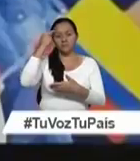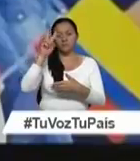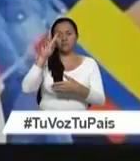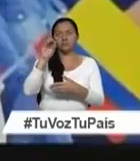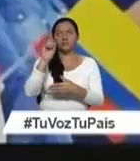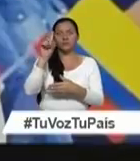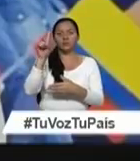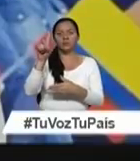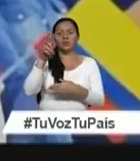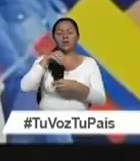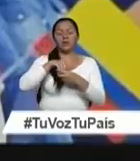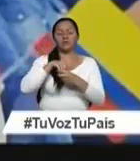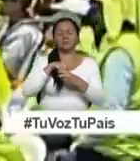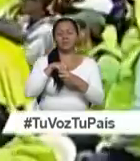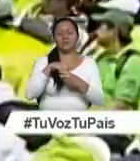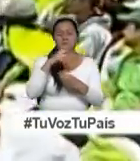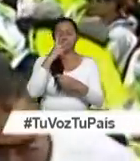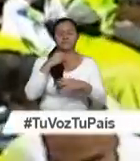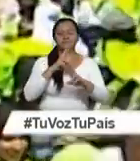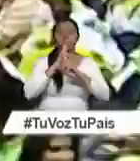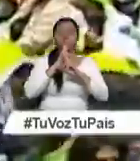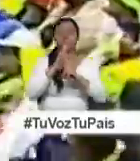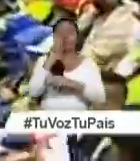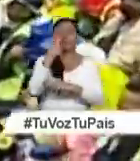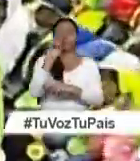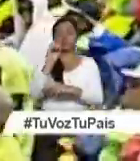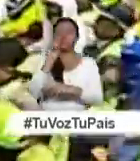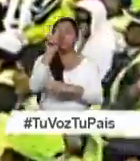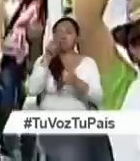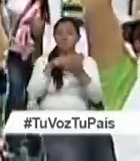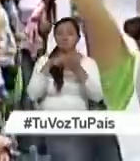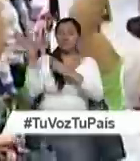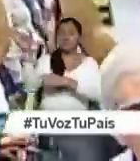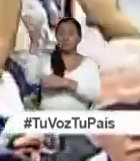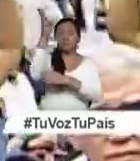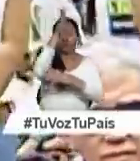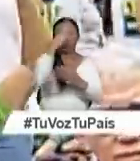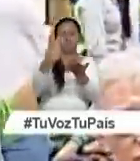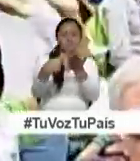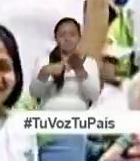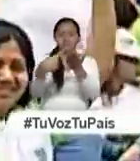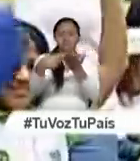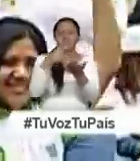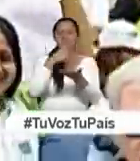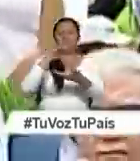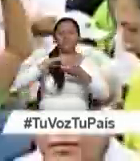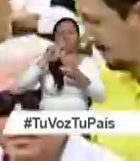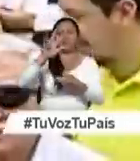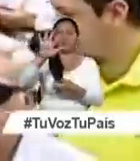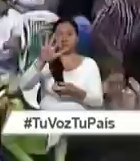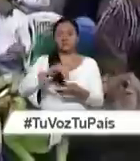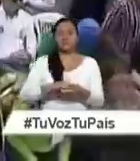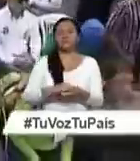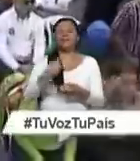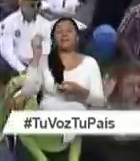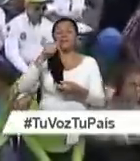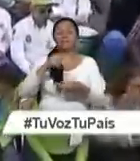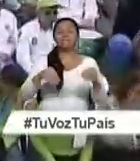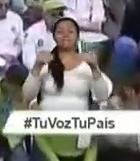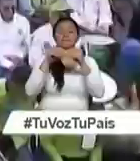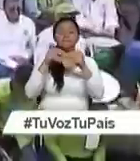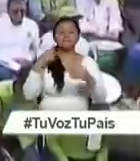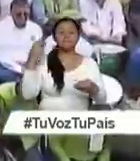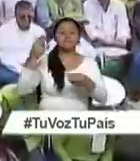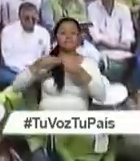2017-2021 fue elaborado con los resultados de casi 2.000 convenciones ideológicas realizadas por la militancia de país, en la que